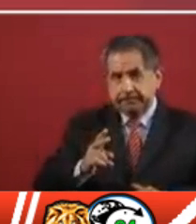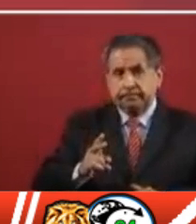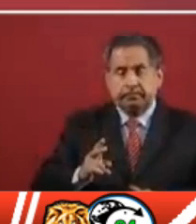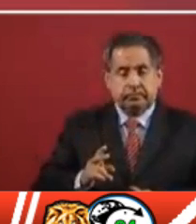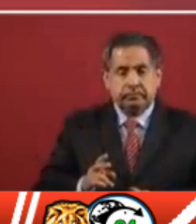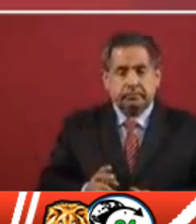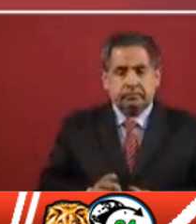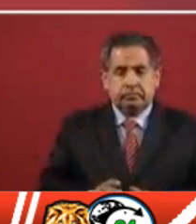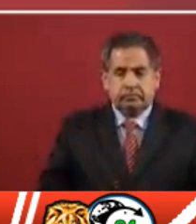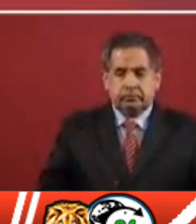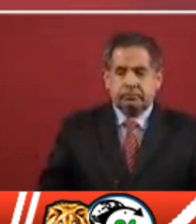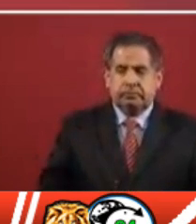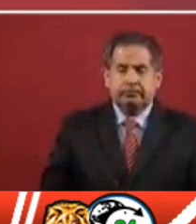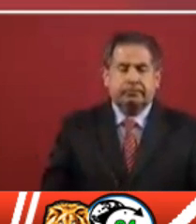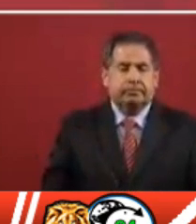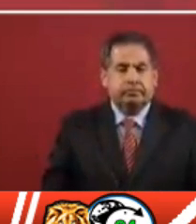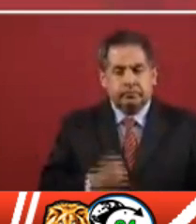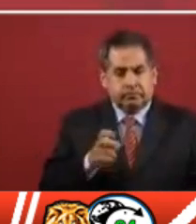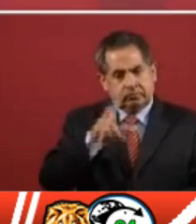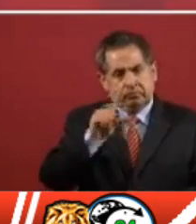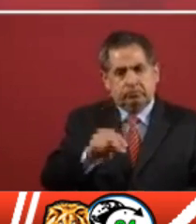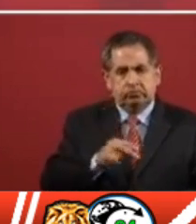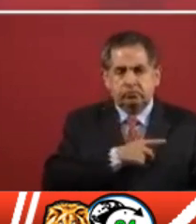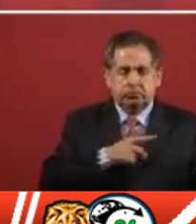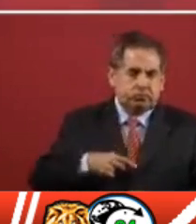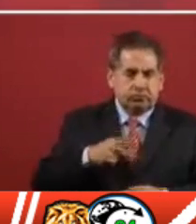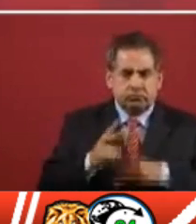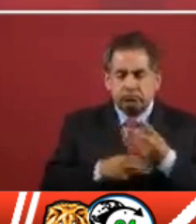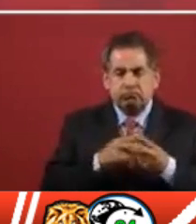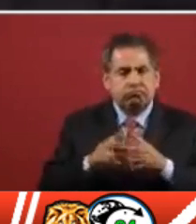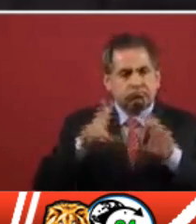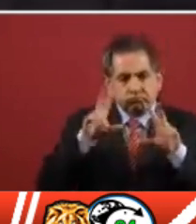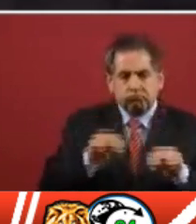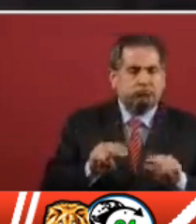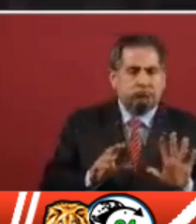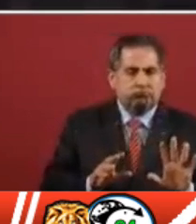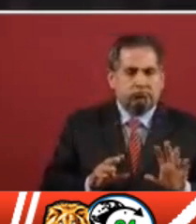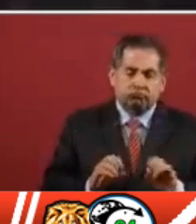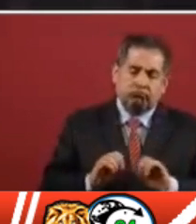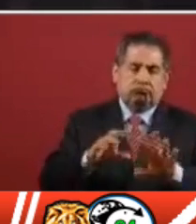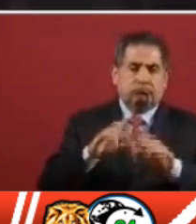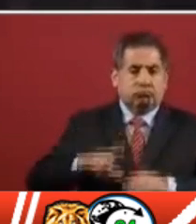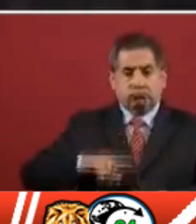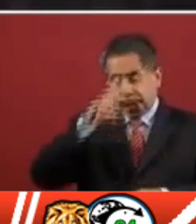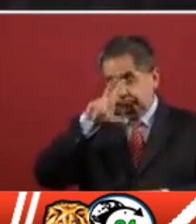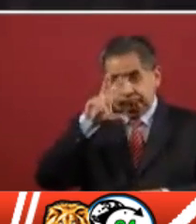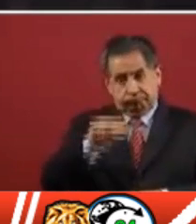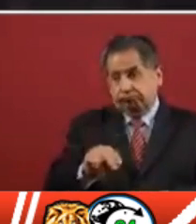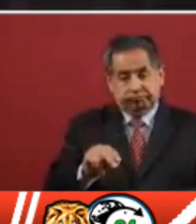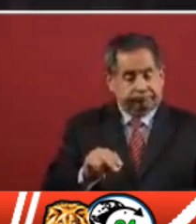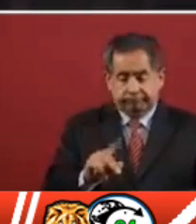Guardia. Eso no se permite, no se tolera en el gobierno,